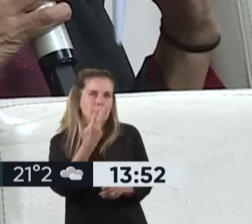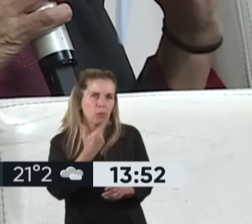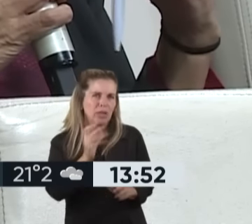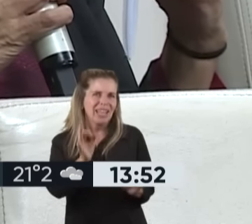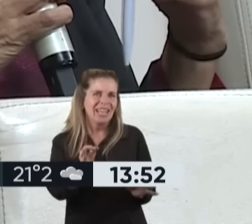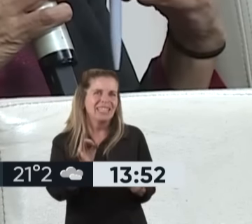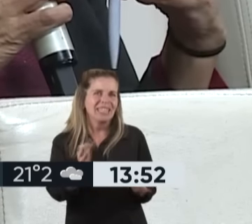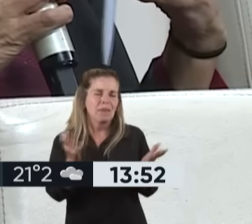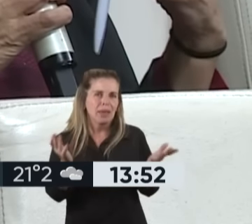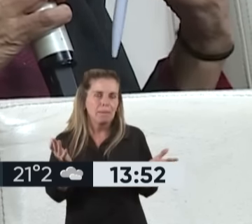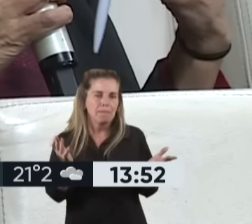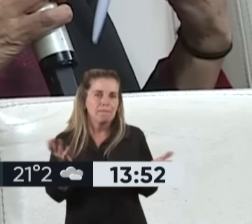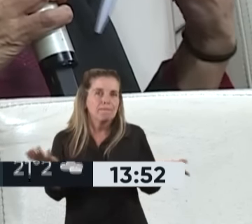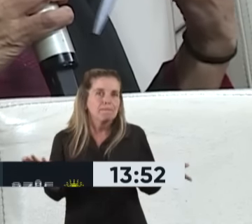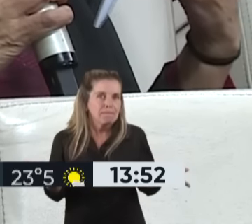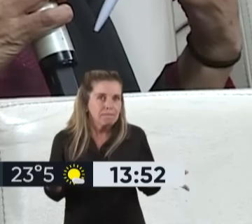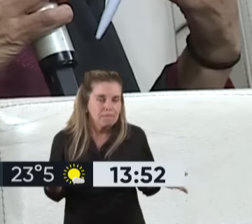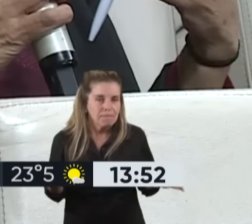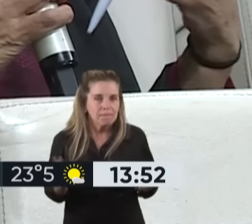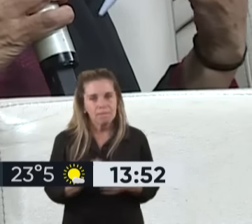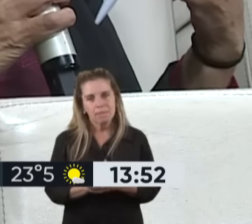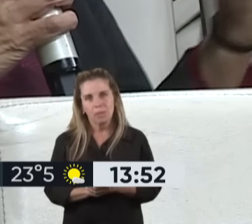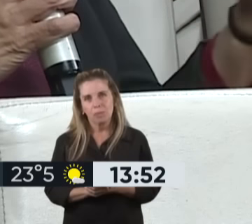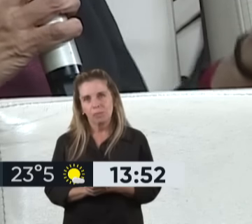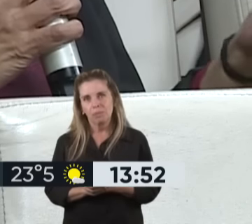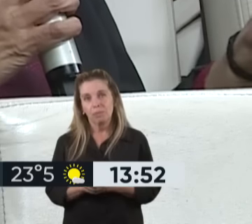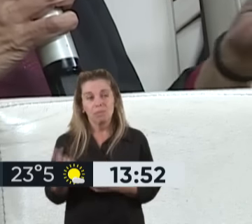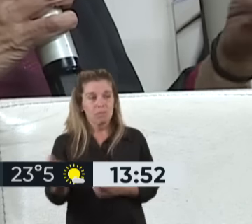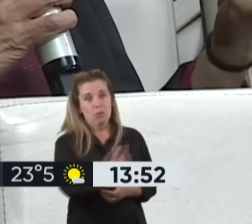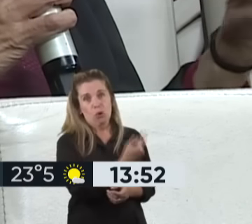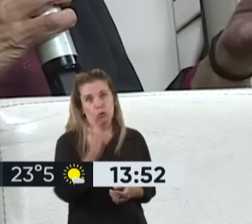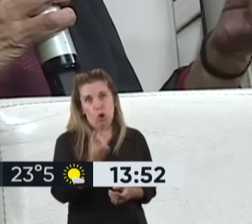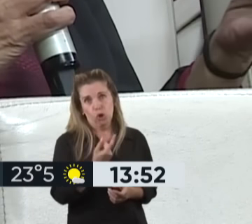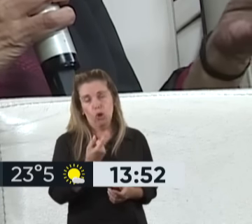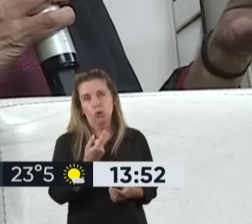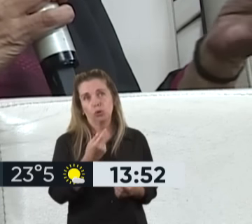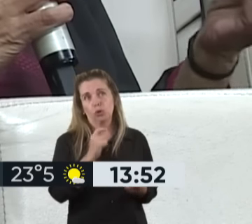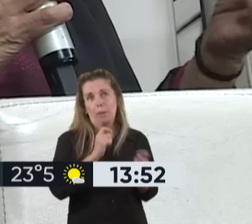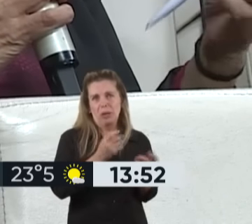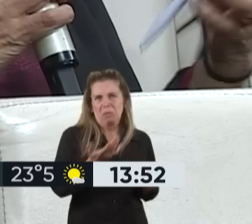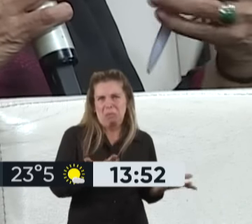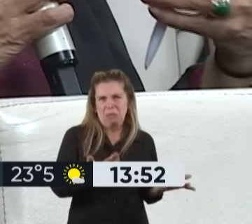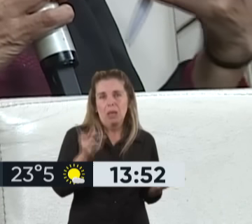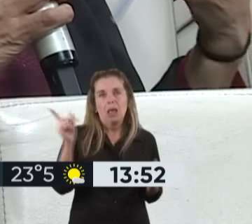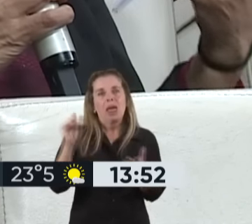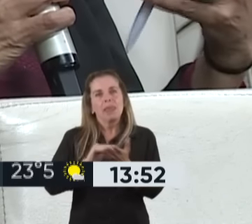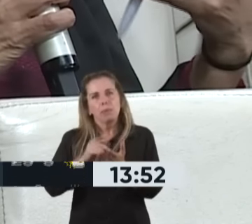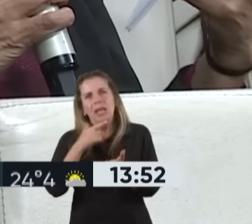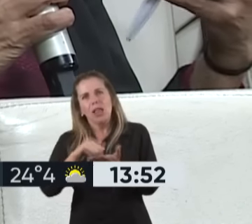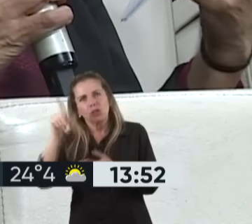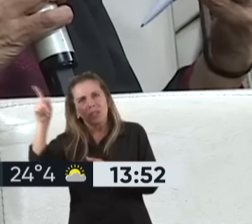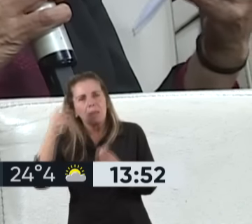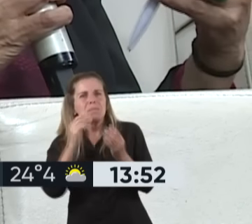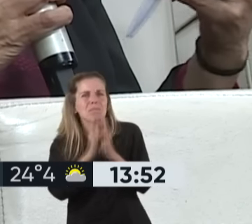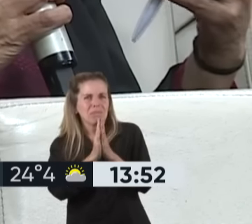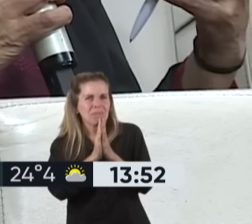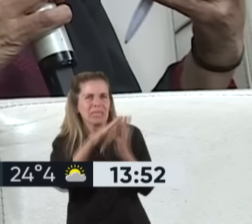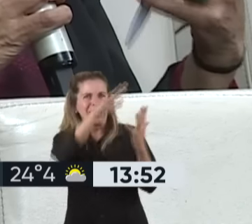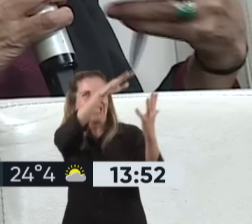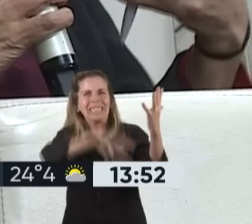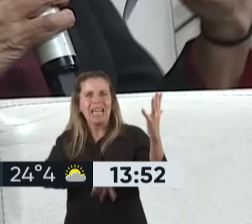saber cuándo vamos a tener los periodistas, bueno, los diputados, los senadores también, el nuevo texto